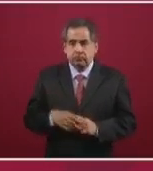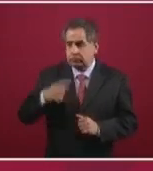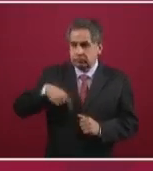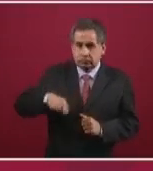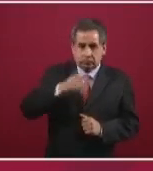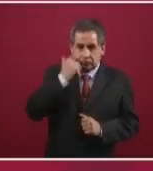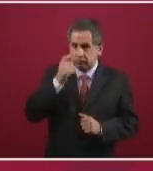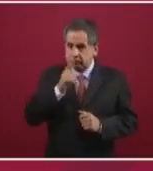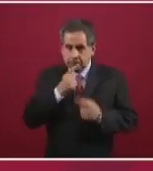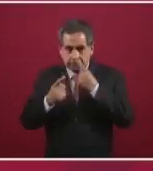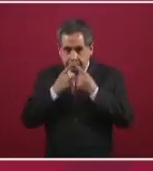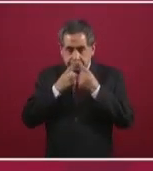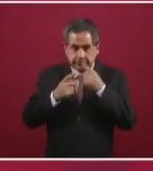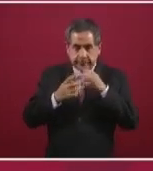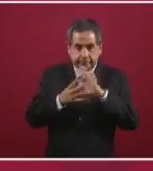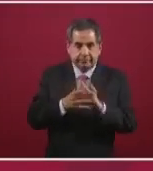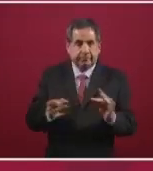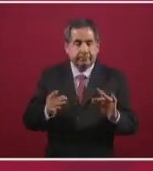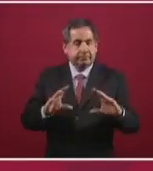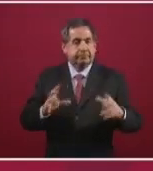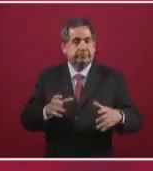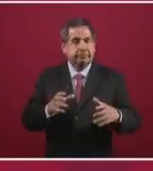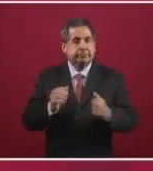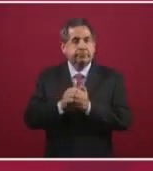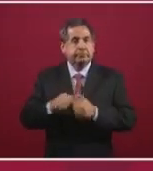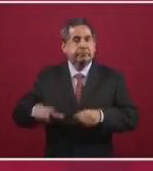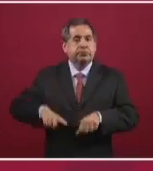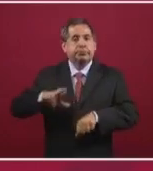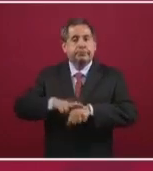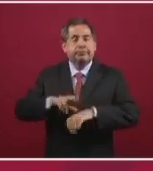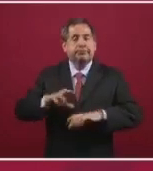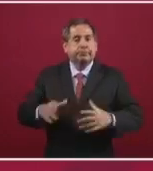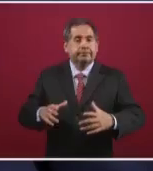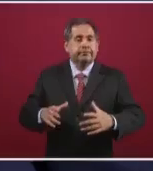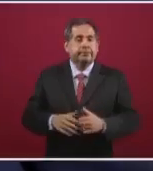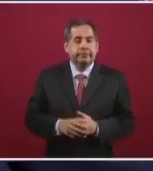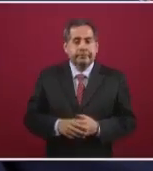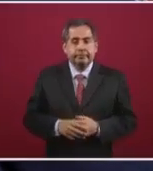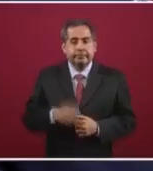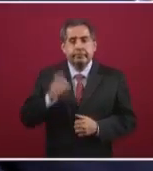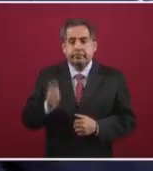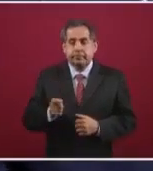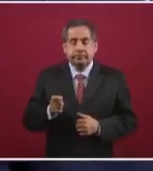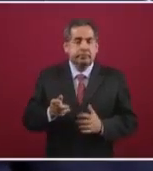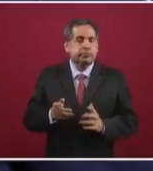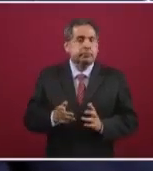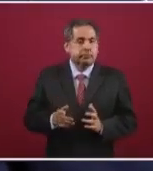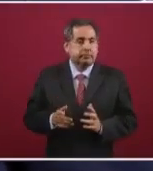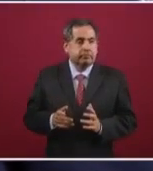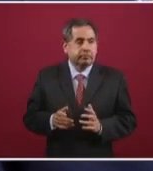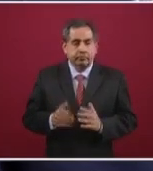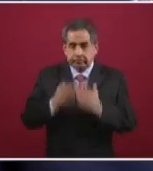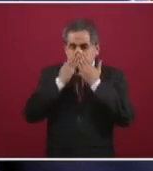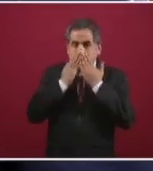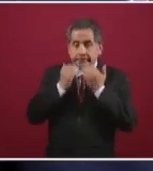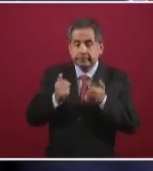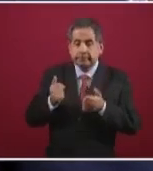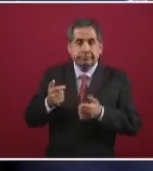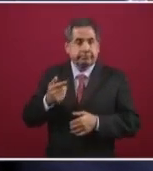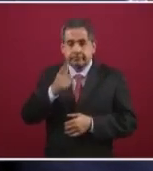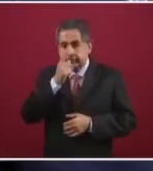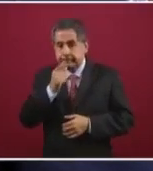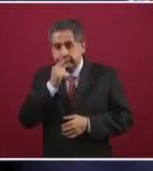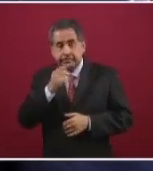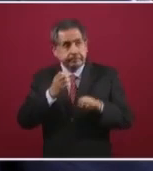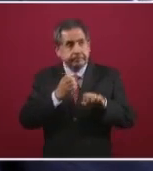procurando resolver de común acuerdo con los gobernadores: la falta de policías en